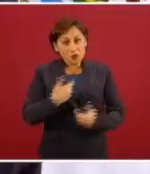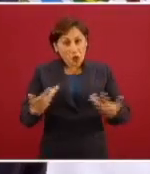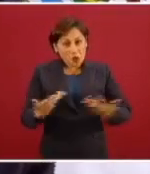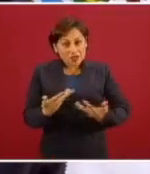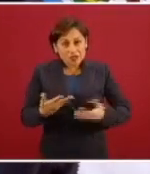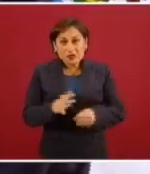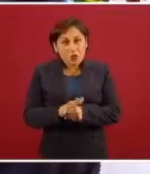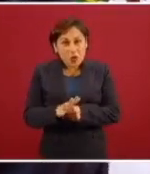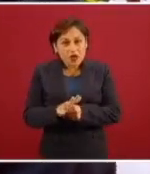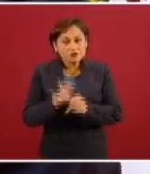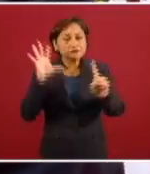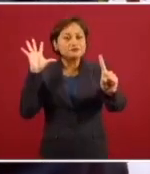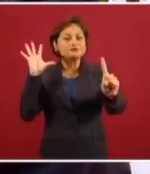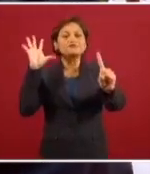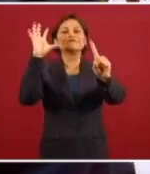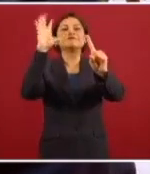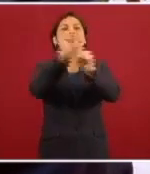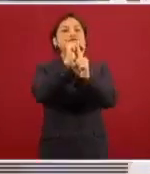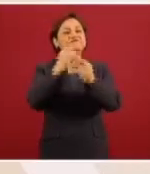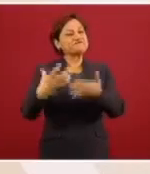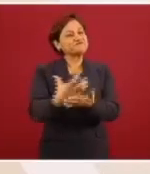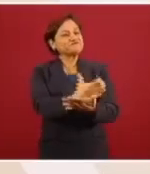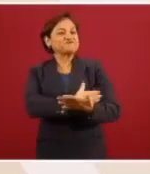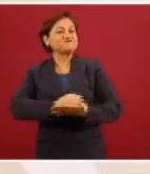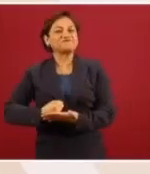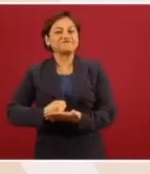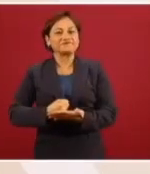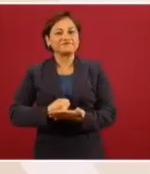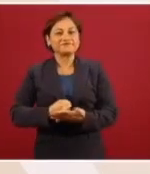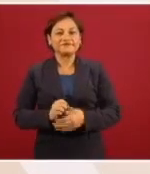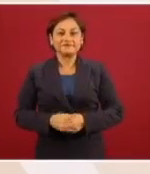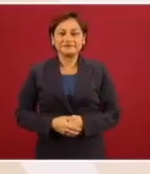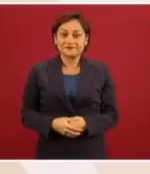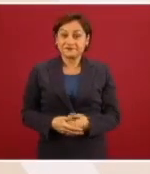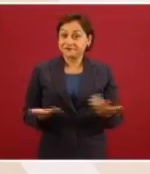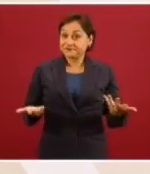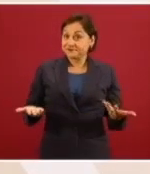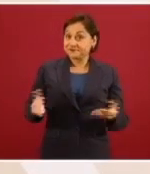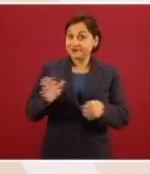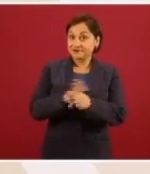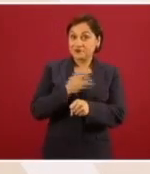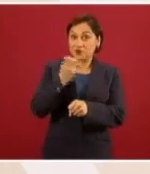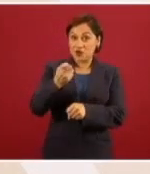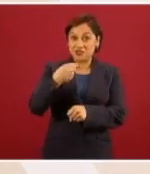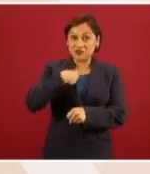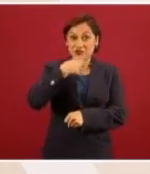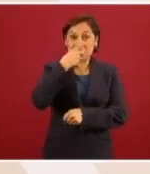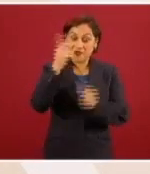triunfar. Ánimo, pues, que como decía el presidente Juárez,